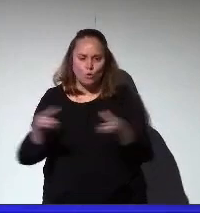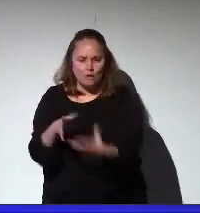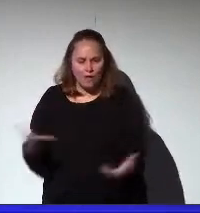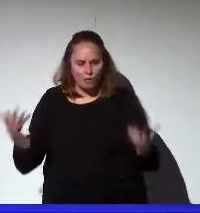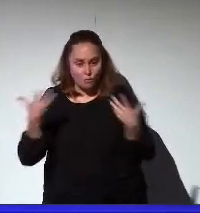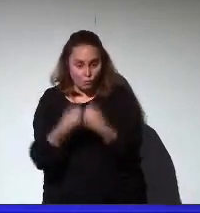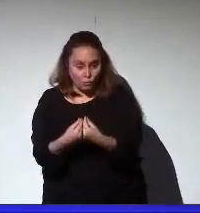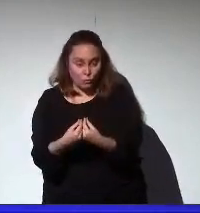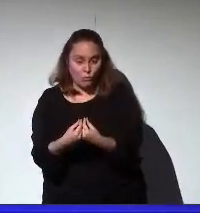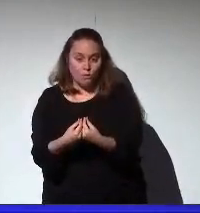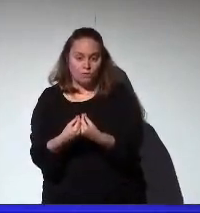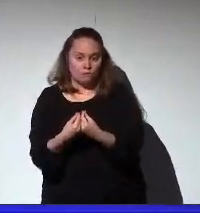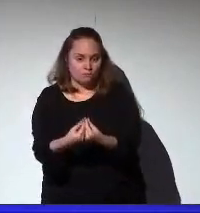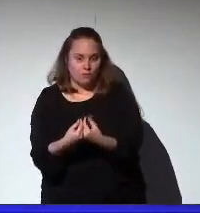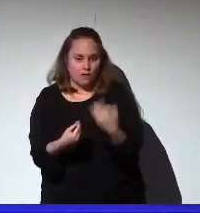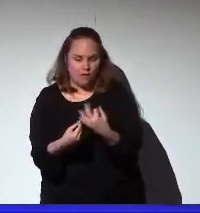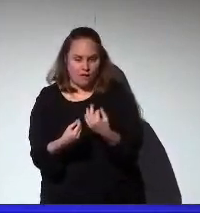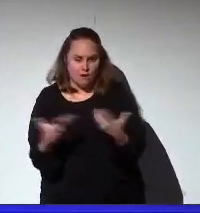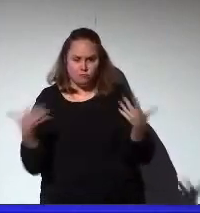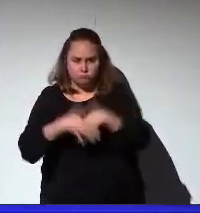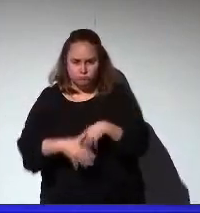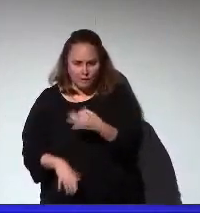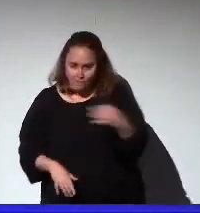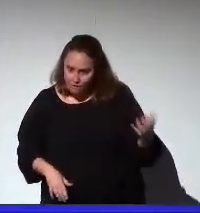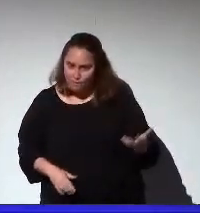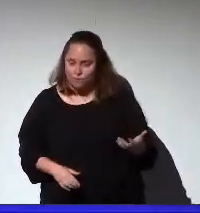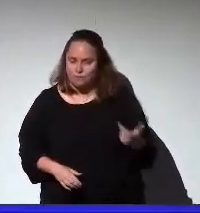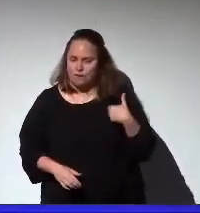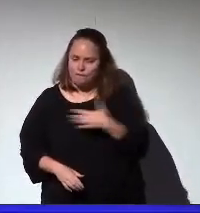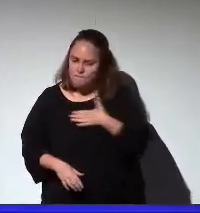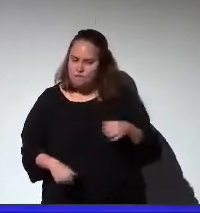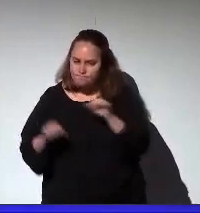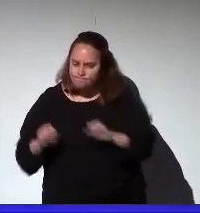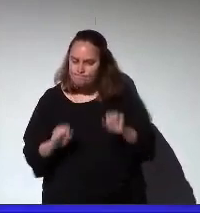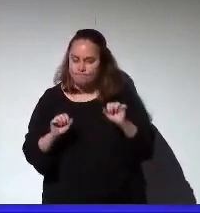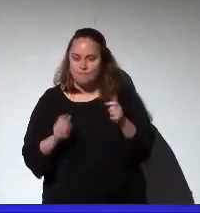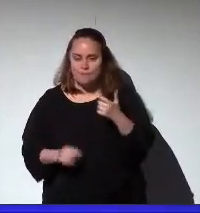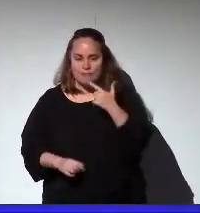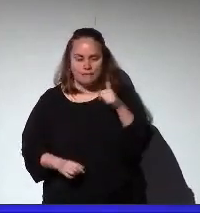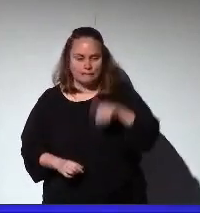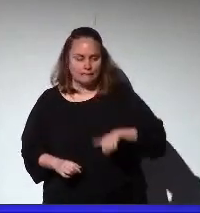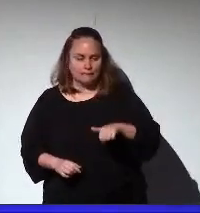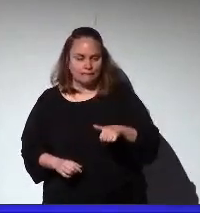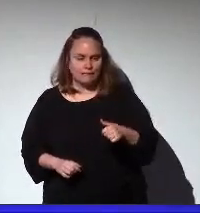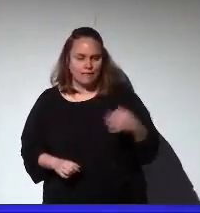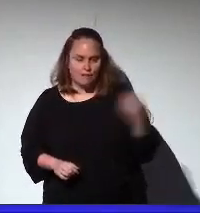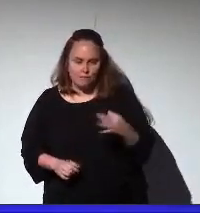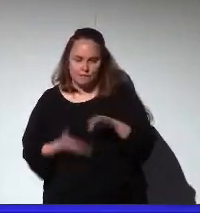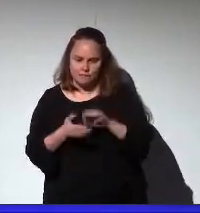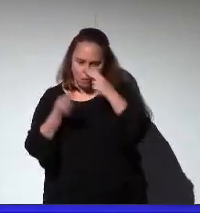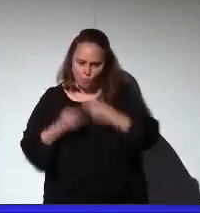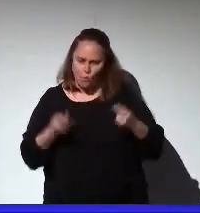dos cuestiones encajan perfectamente. Yo quiero hacer una defensa aquí de la necesidad del servicio